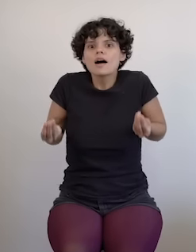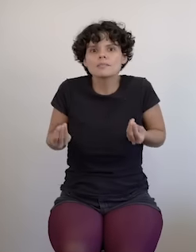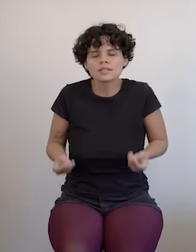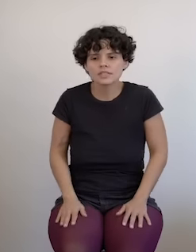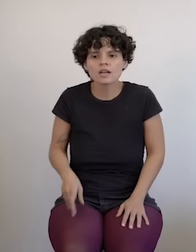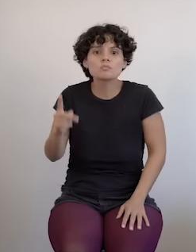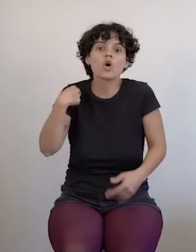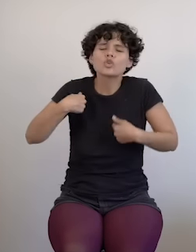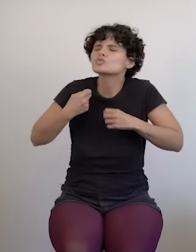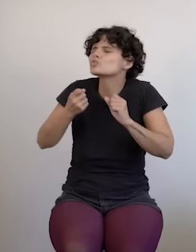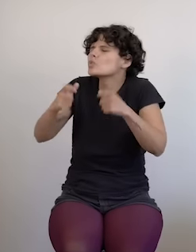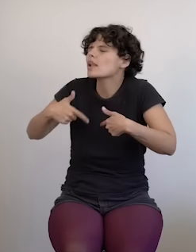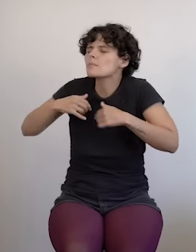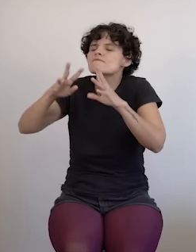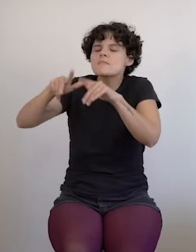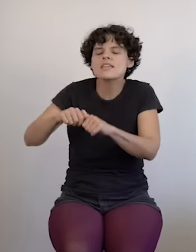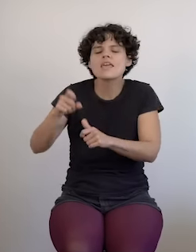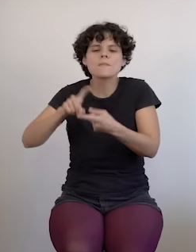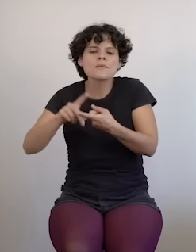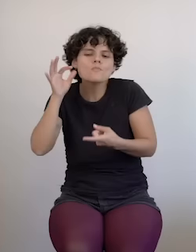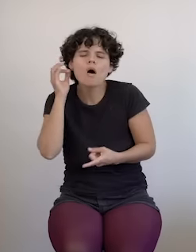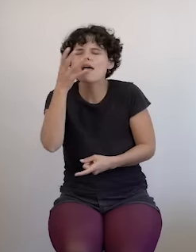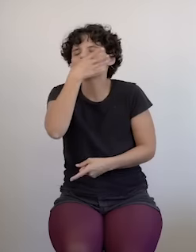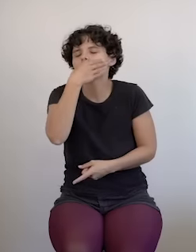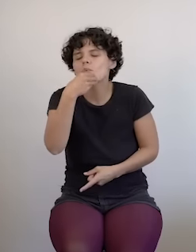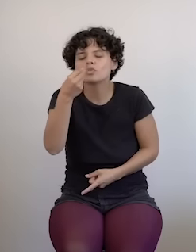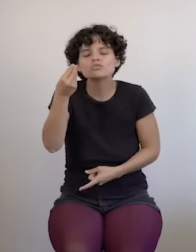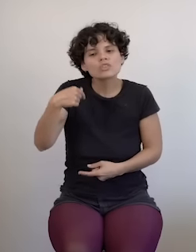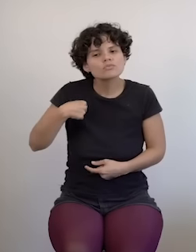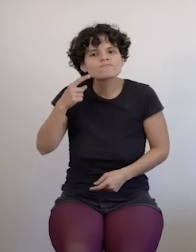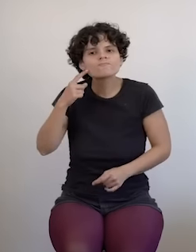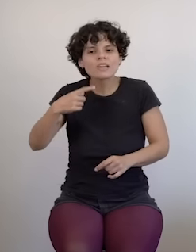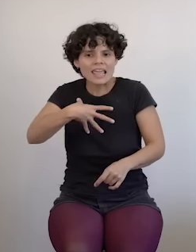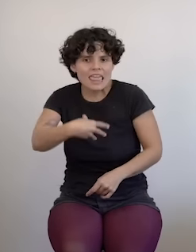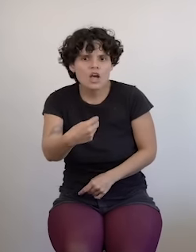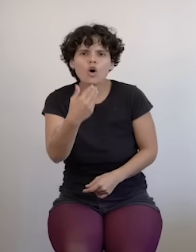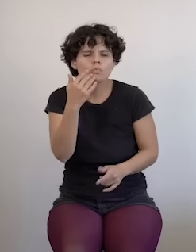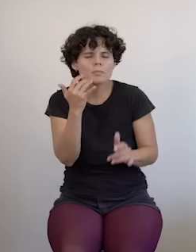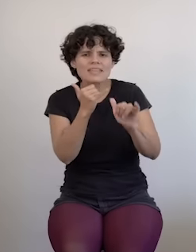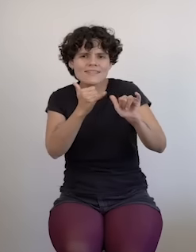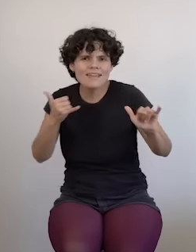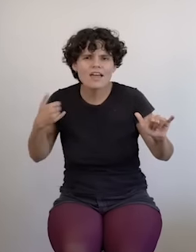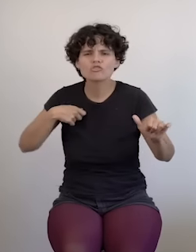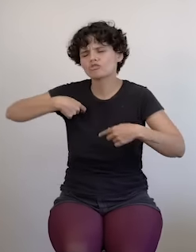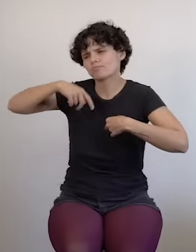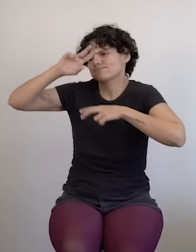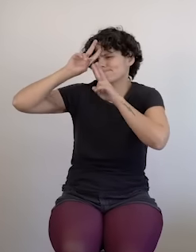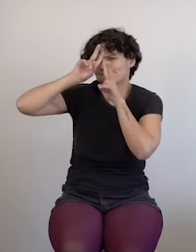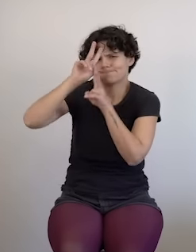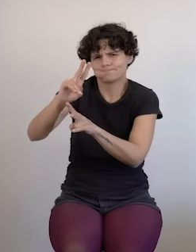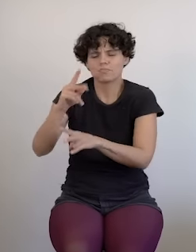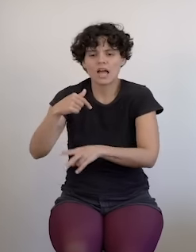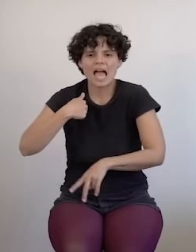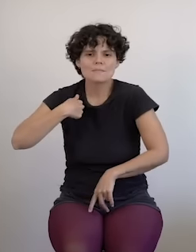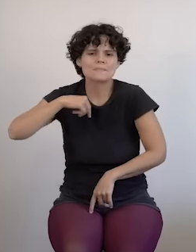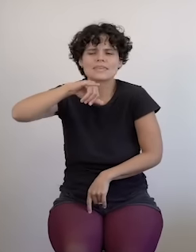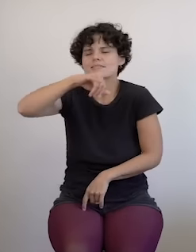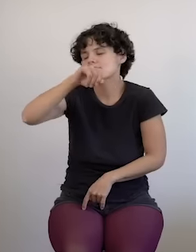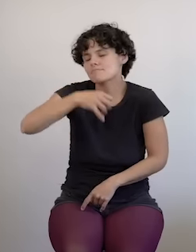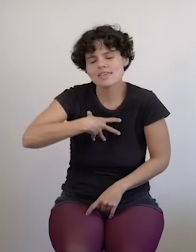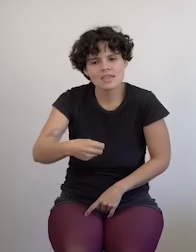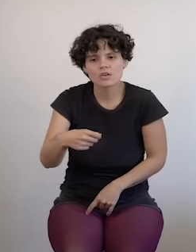de él y hoy día tengo mi familia, mi mujer hermosa, ¿cachai? Tengo un núcleo de tengo un hijo que es ingeniero, que es mi